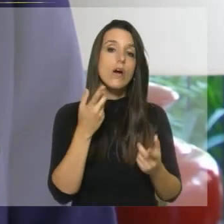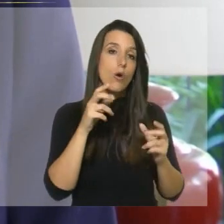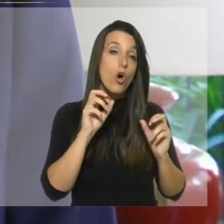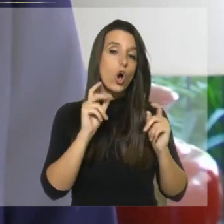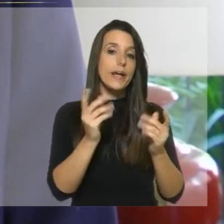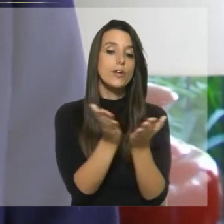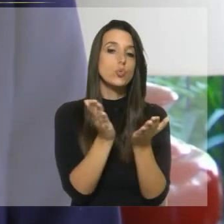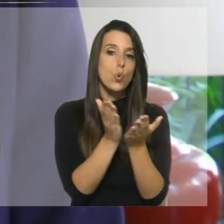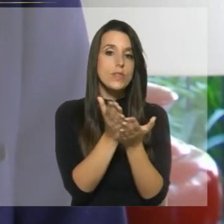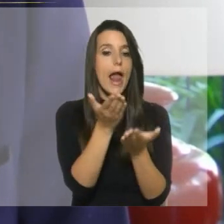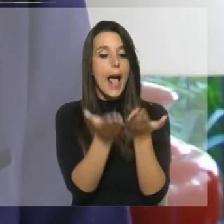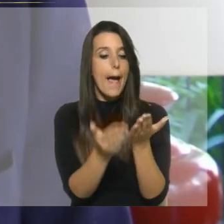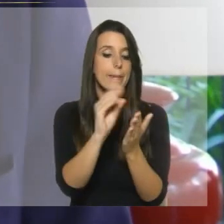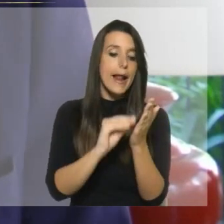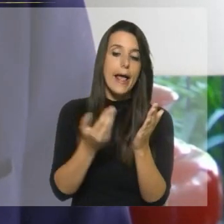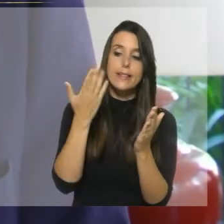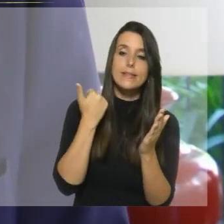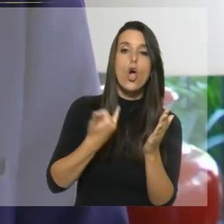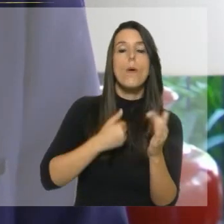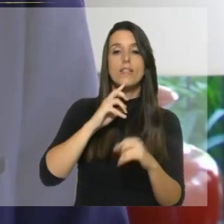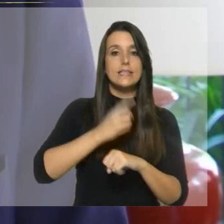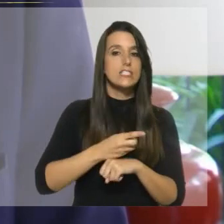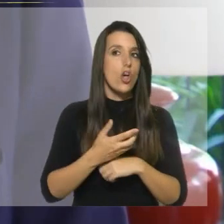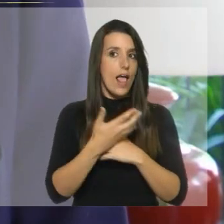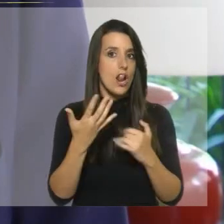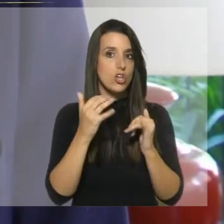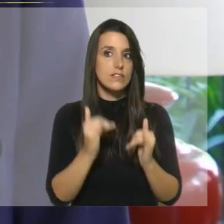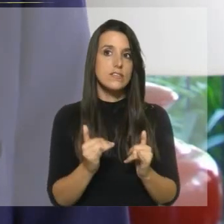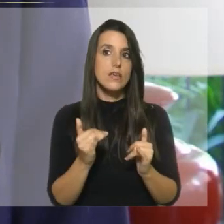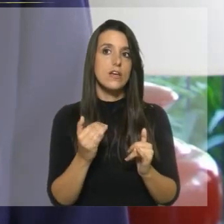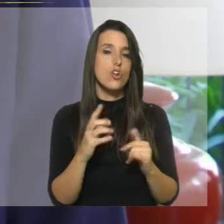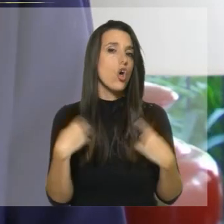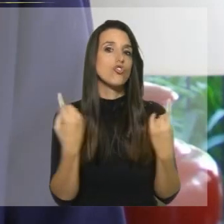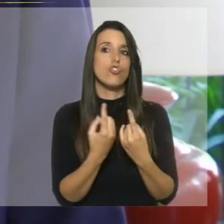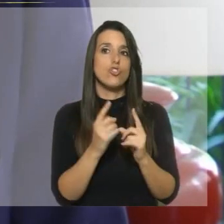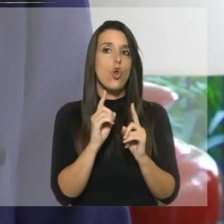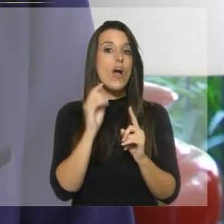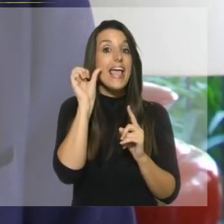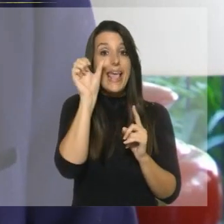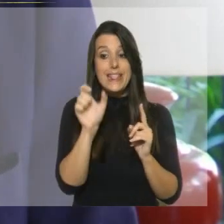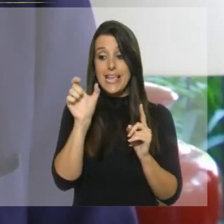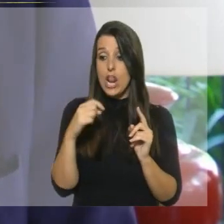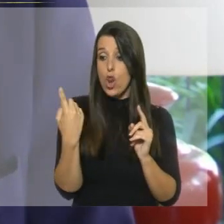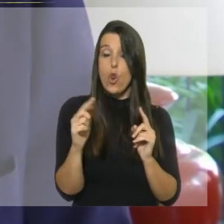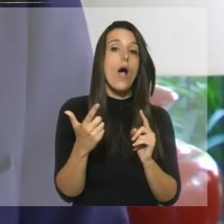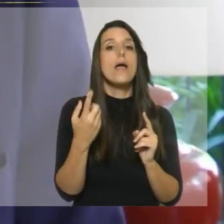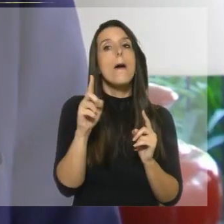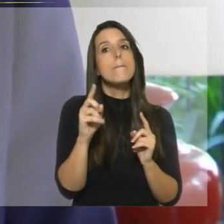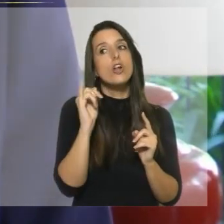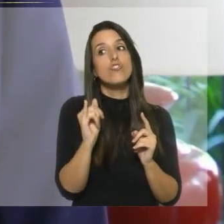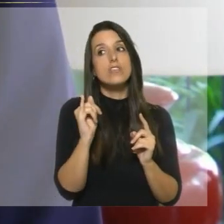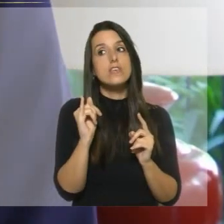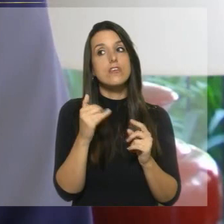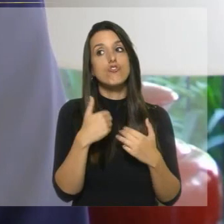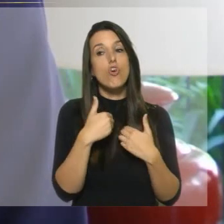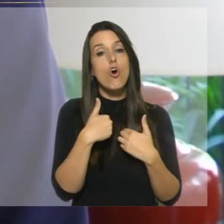los antecedentes y vamos a definir una posición este no no nosotros no tenemos ediles pero pero en una apreciación primaria